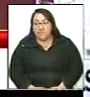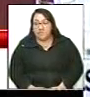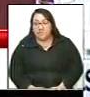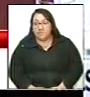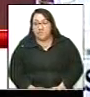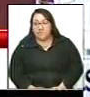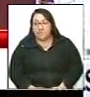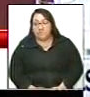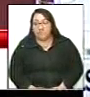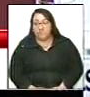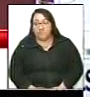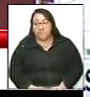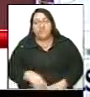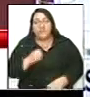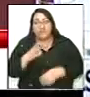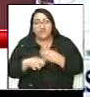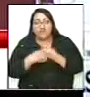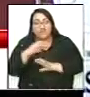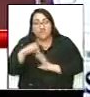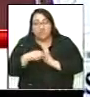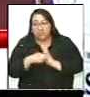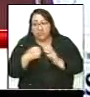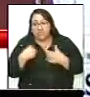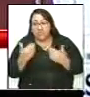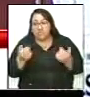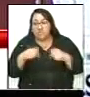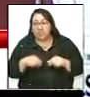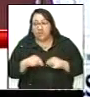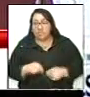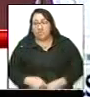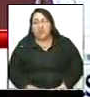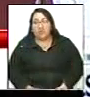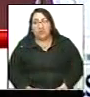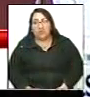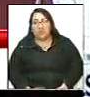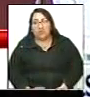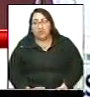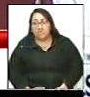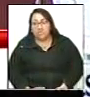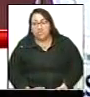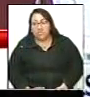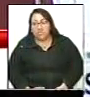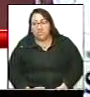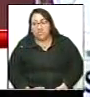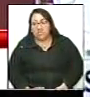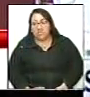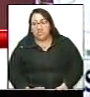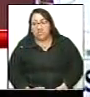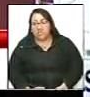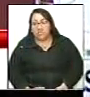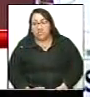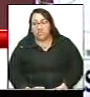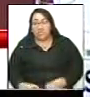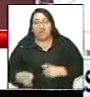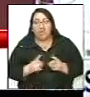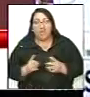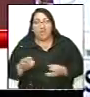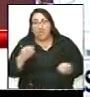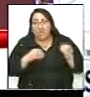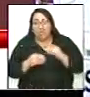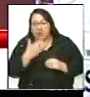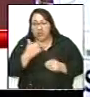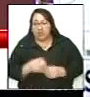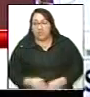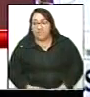lo he dicho ya, creo que todo proyecto tenía que venir acá justo al pleno para que ustedes lo debatan, lo enriquezcan, ¿no? Lo mejoren,